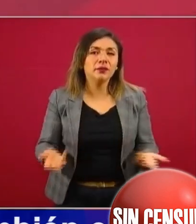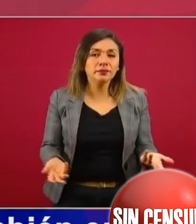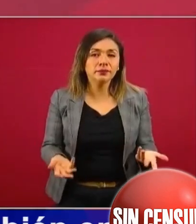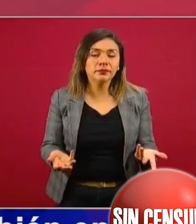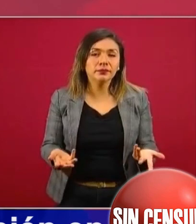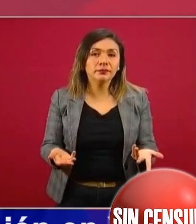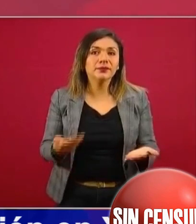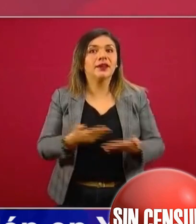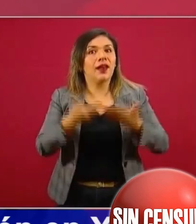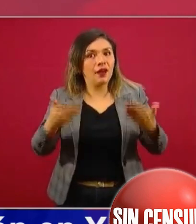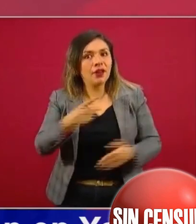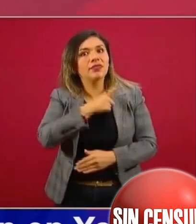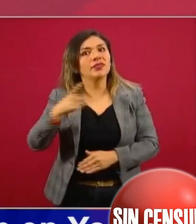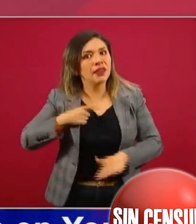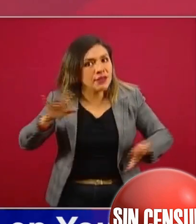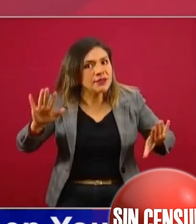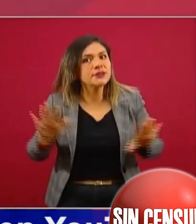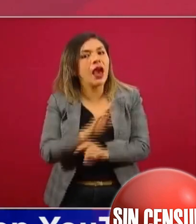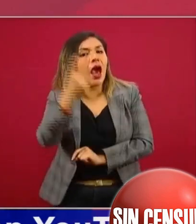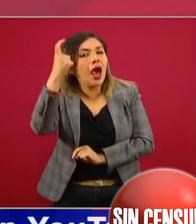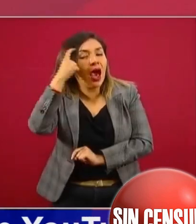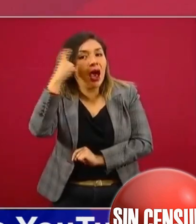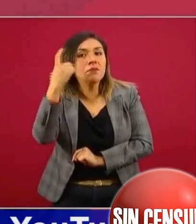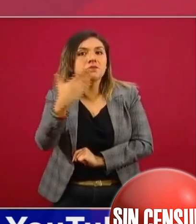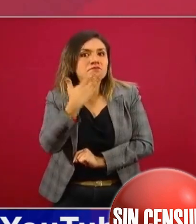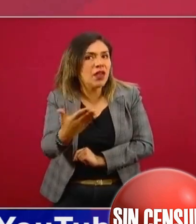Entonces hay que replantearnos todo.